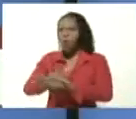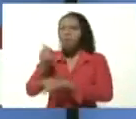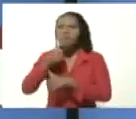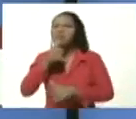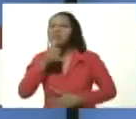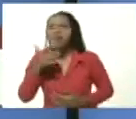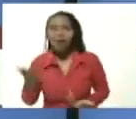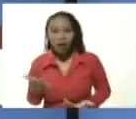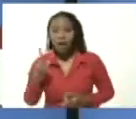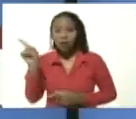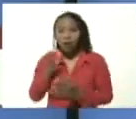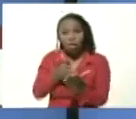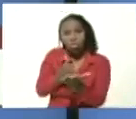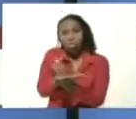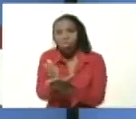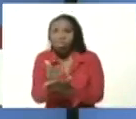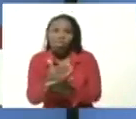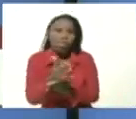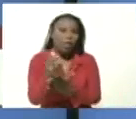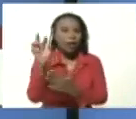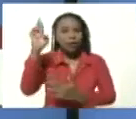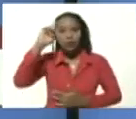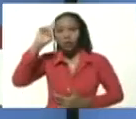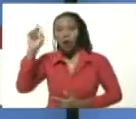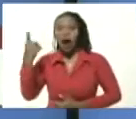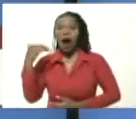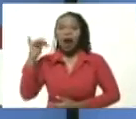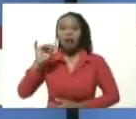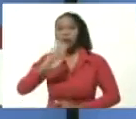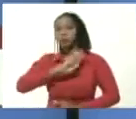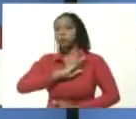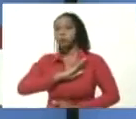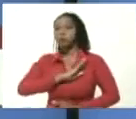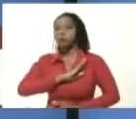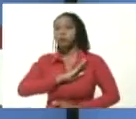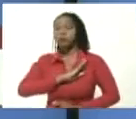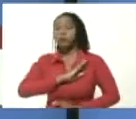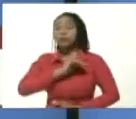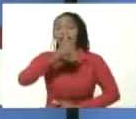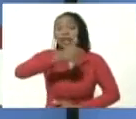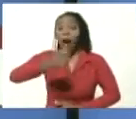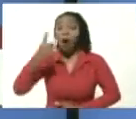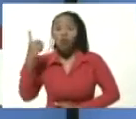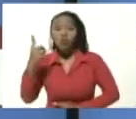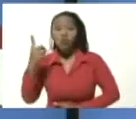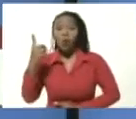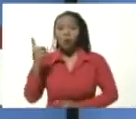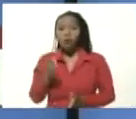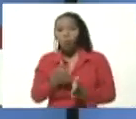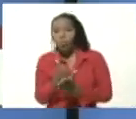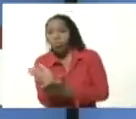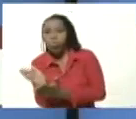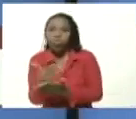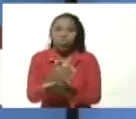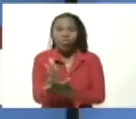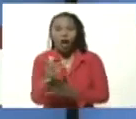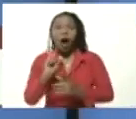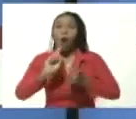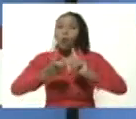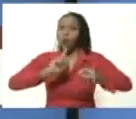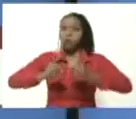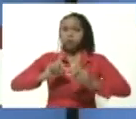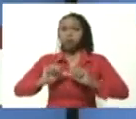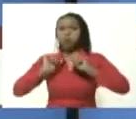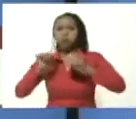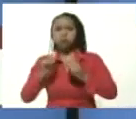ellos pelearon por las razones que ellos tendrán y cada quien se fue por su lado. Algunos comenzaron a